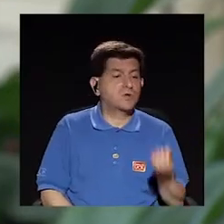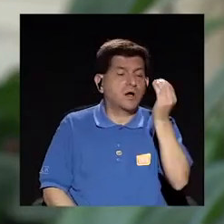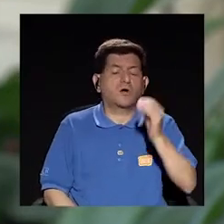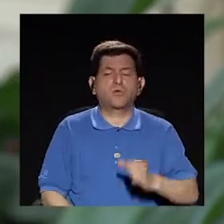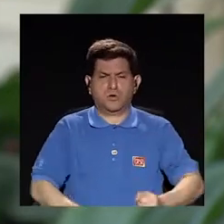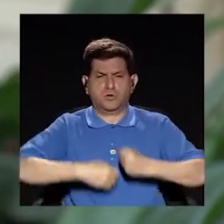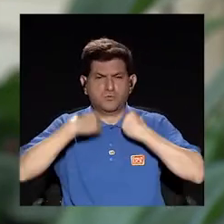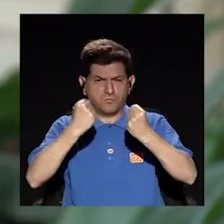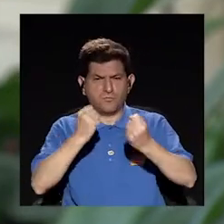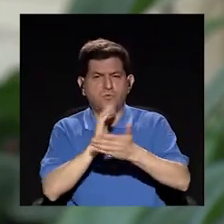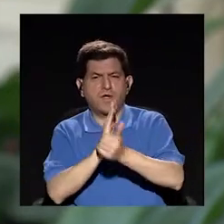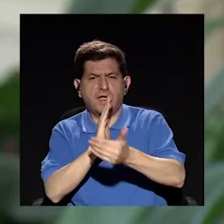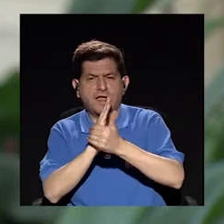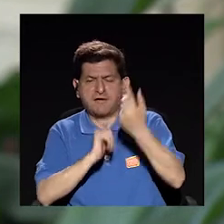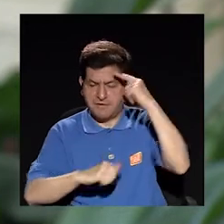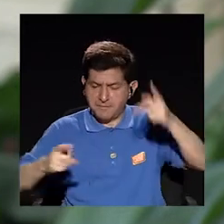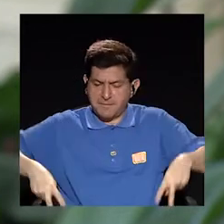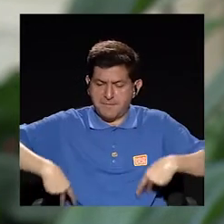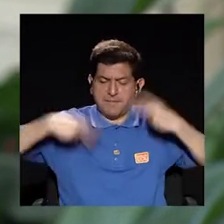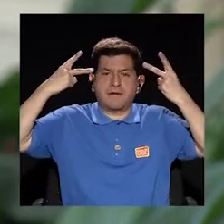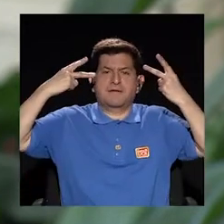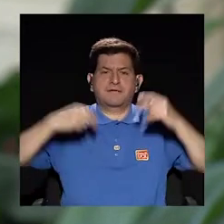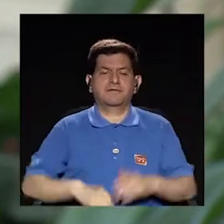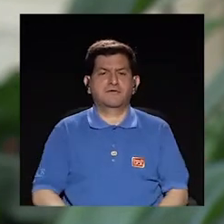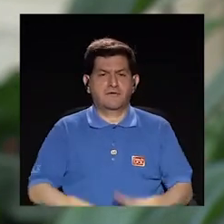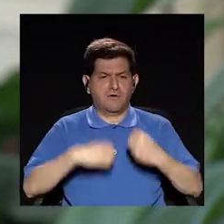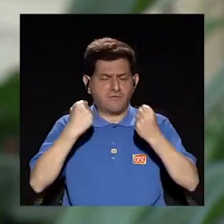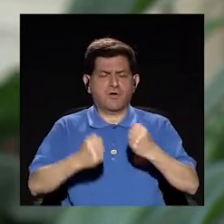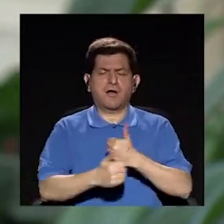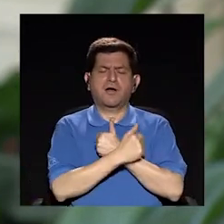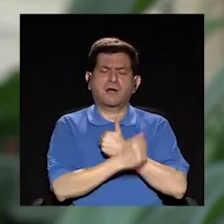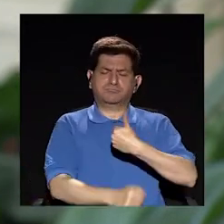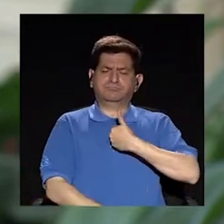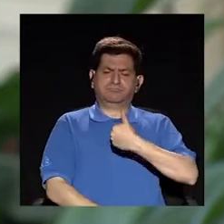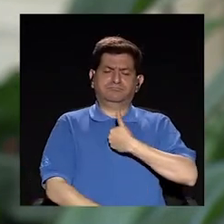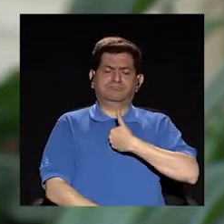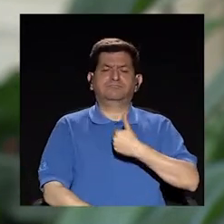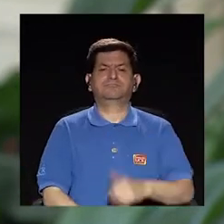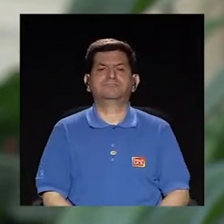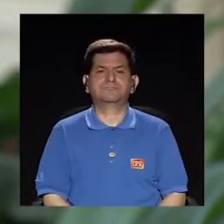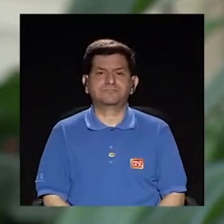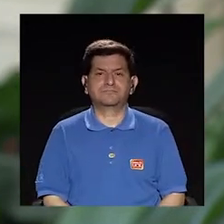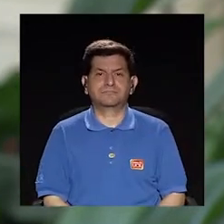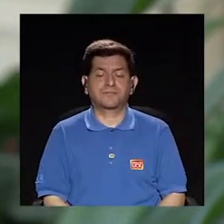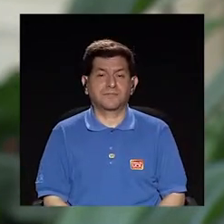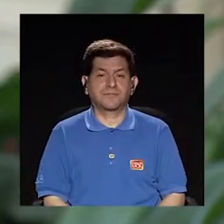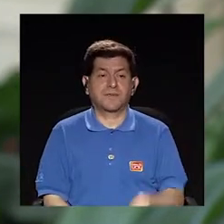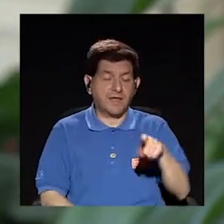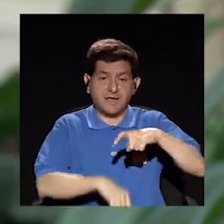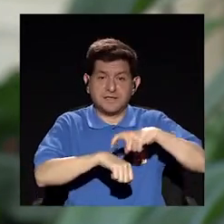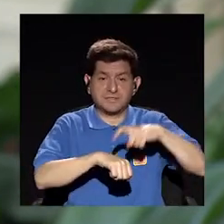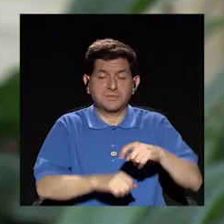hay que fortalecerlos mucho en habilidades para la vida, hay que fortalecer su autoestima, ¿verdad? Para que entonces esa